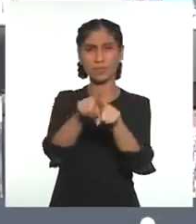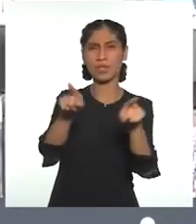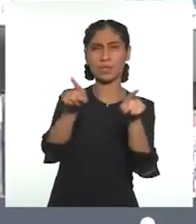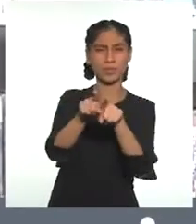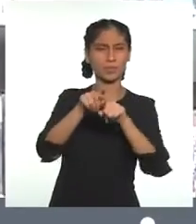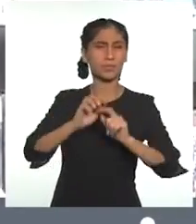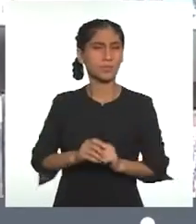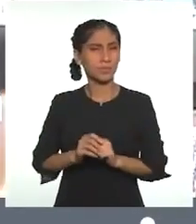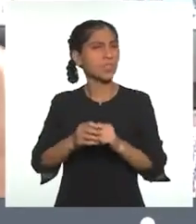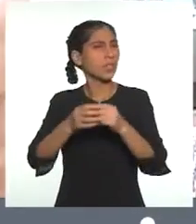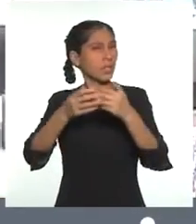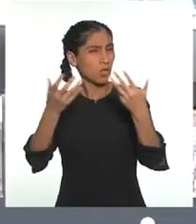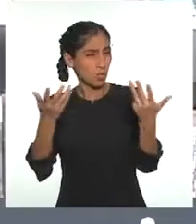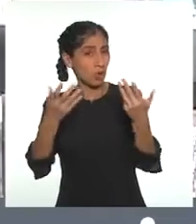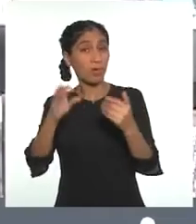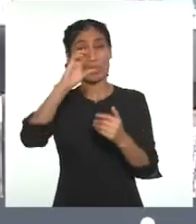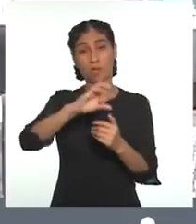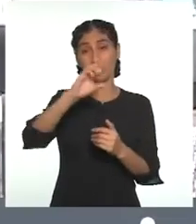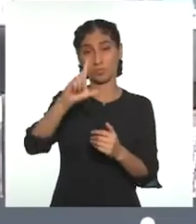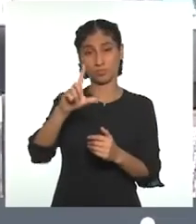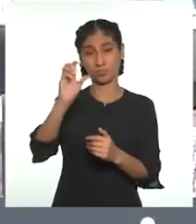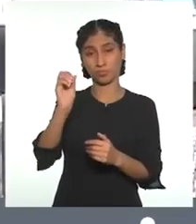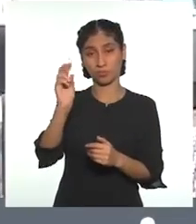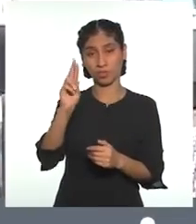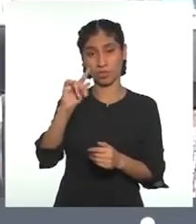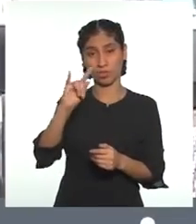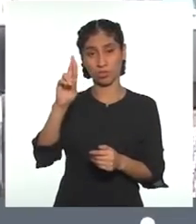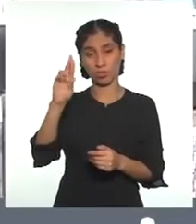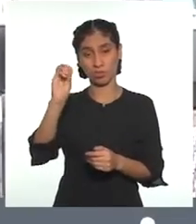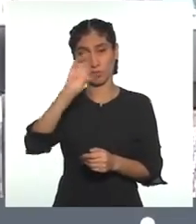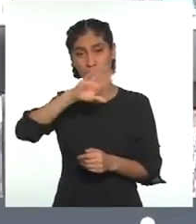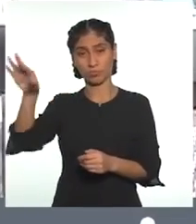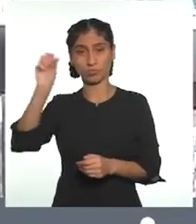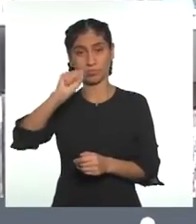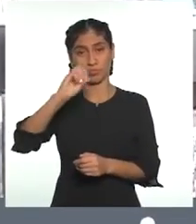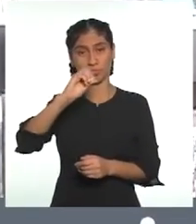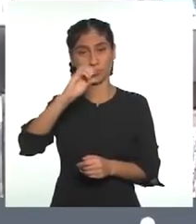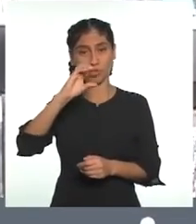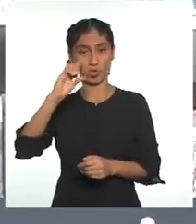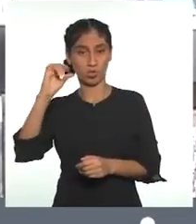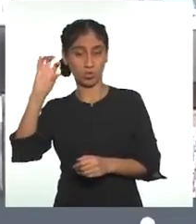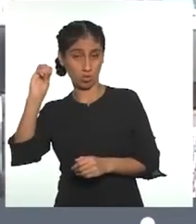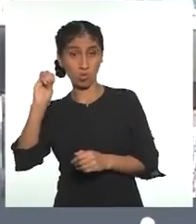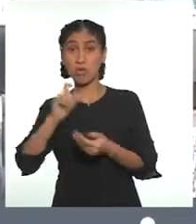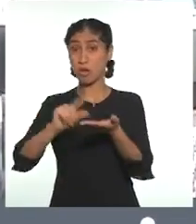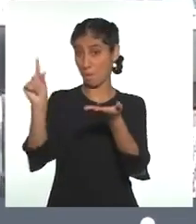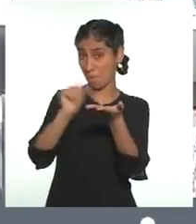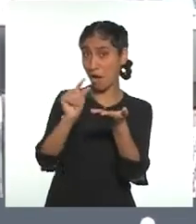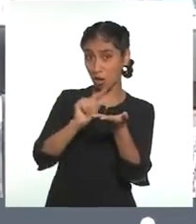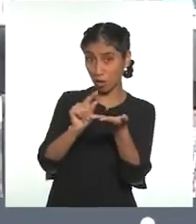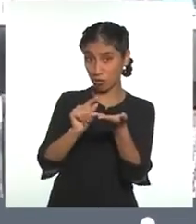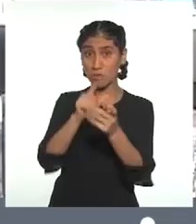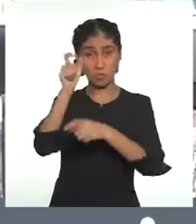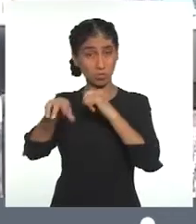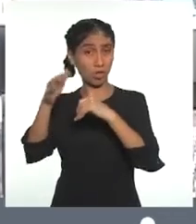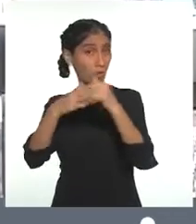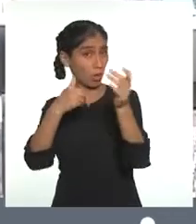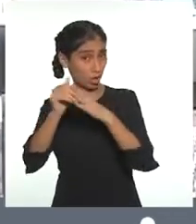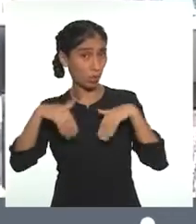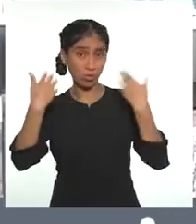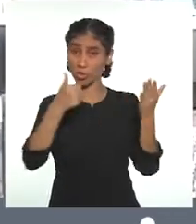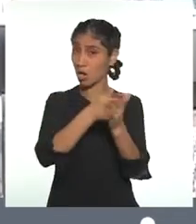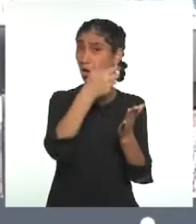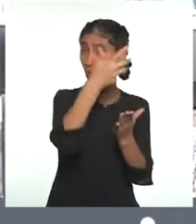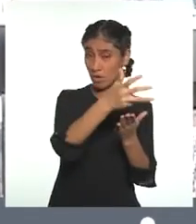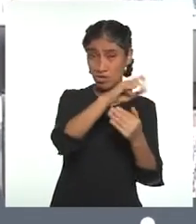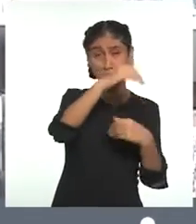por soluciones salinas, es decir, cloruro de sodio, por ser estas baratas, accesibles y efectivas. Pronto